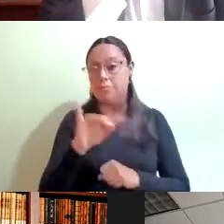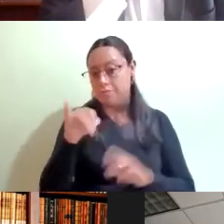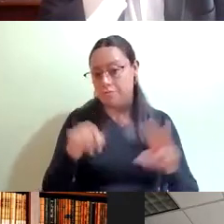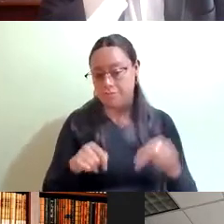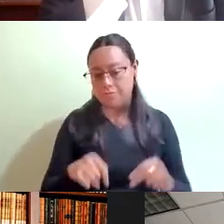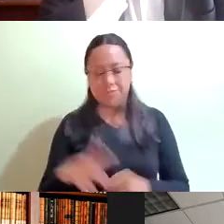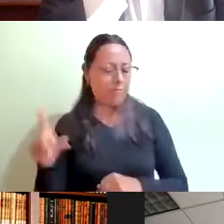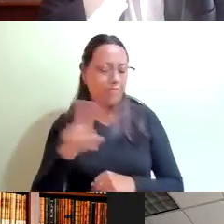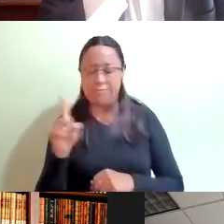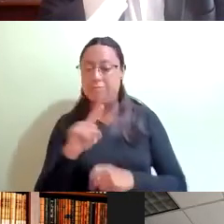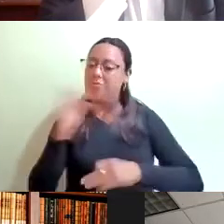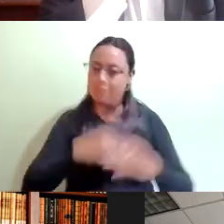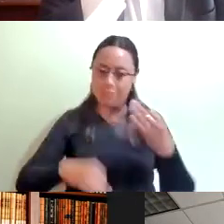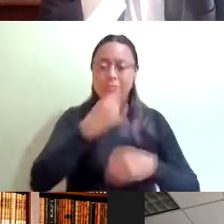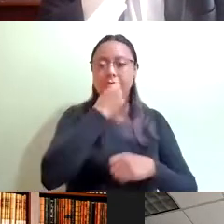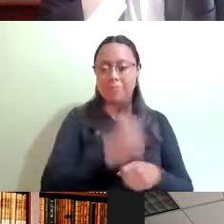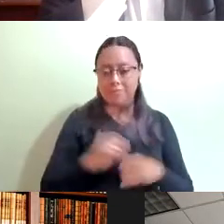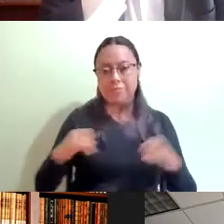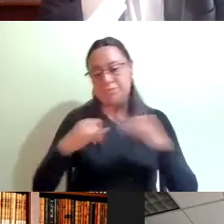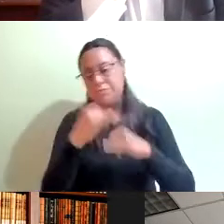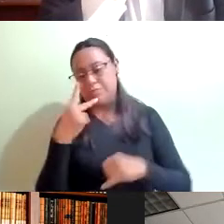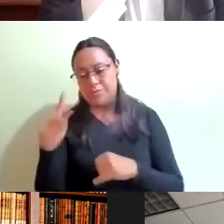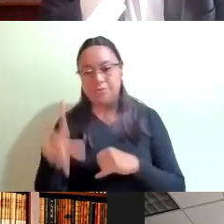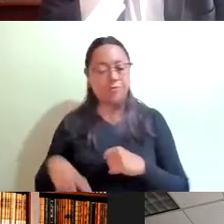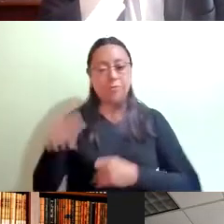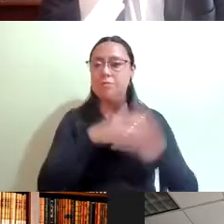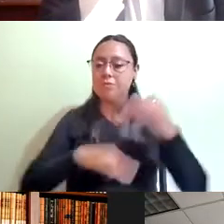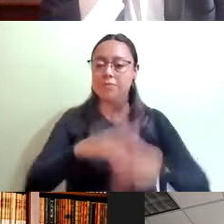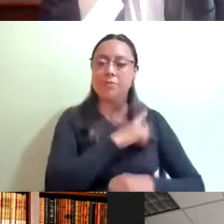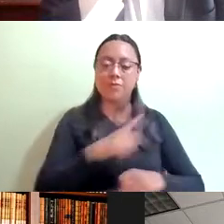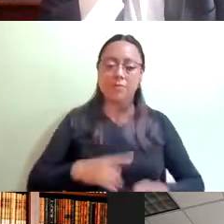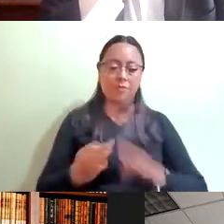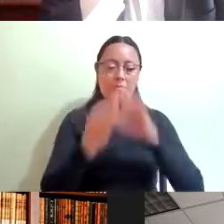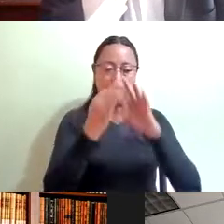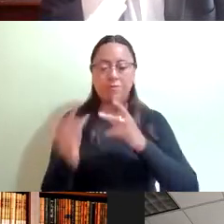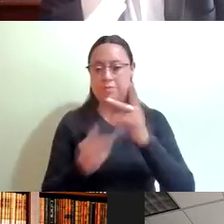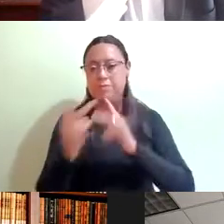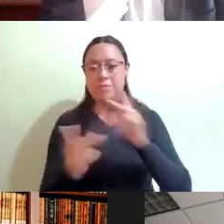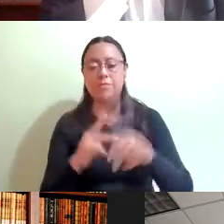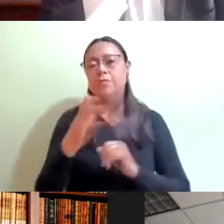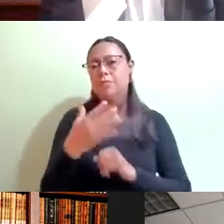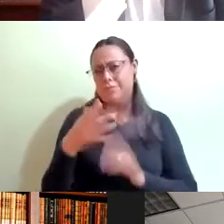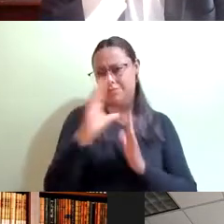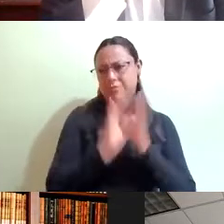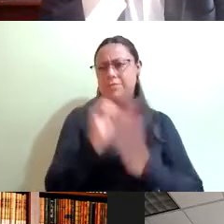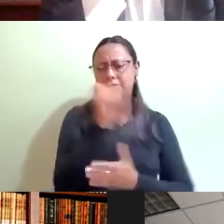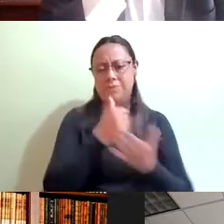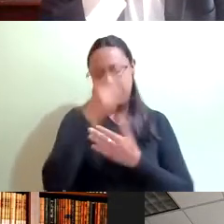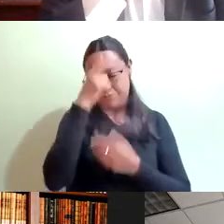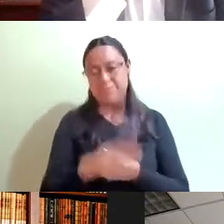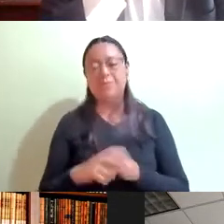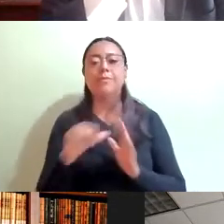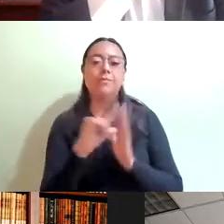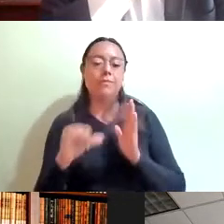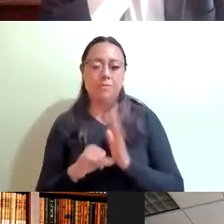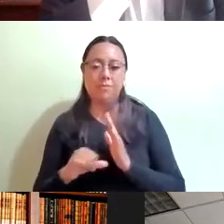distingue, no cabe distinción, y ahí dice claramente en nuestra Constitución, en el artículo 33, numeral segundo, sin que entremos otra vez en ese debate que ya lo